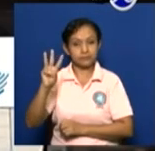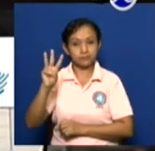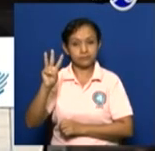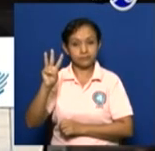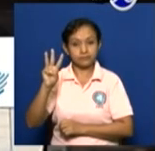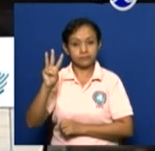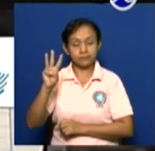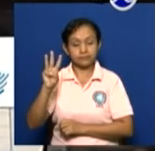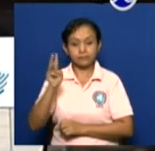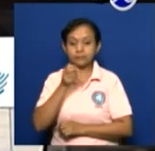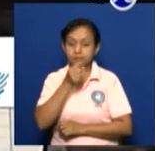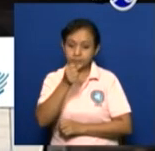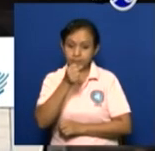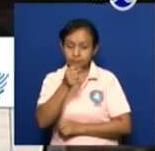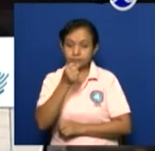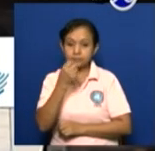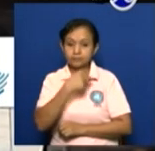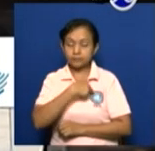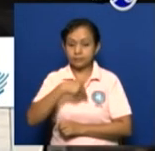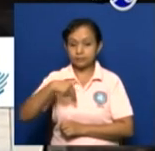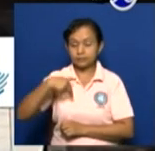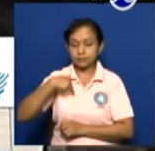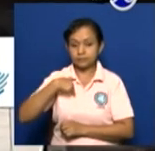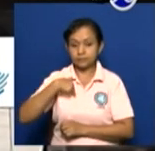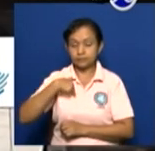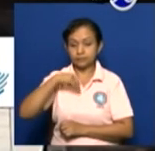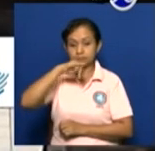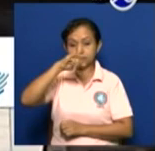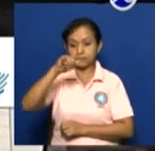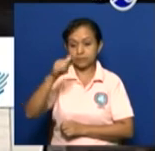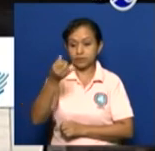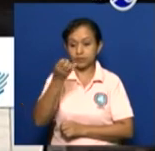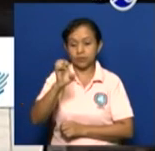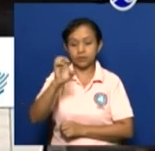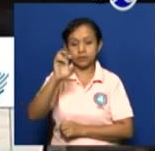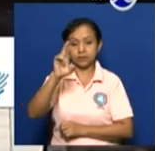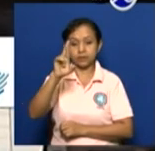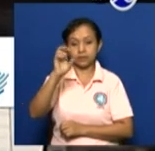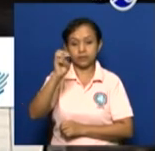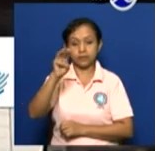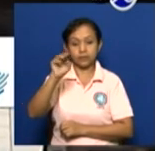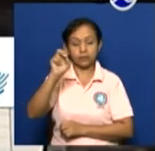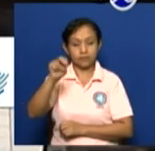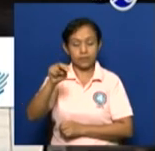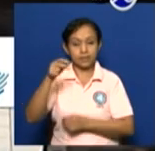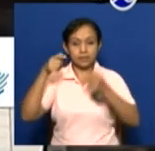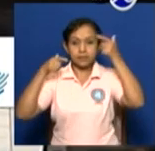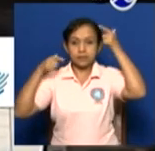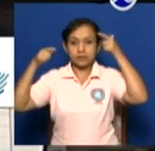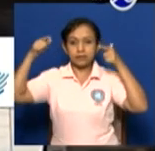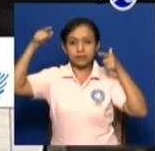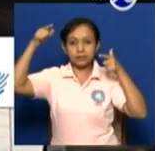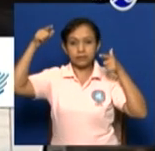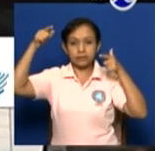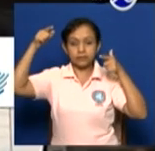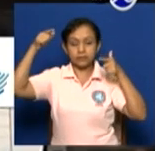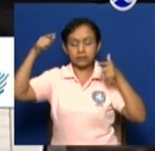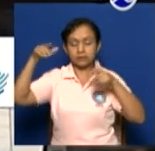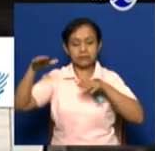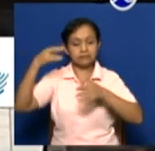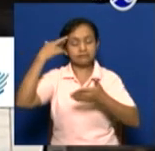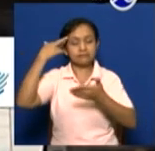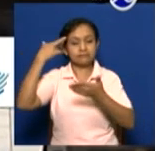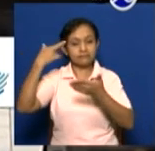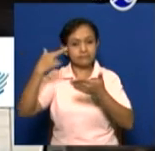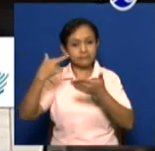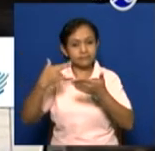la entrevista que le realizara José Román, Sandino no pudo dejar de recordar